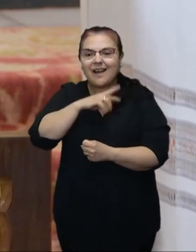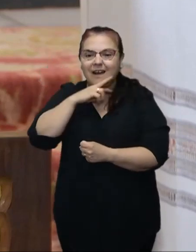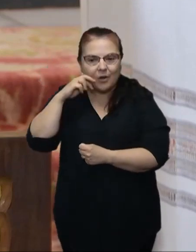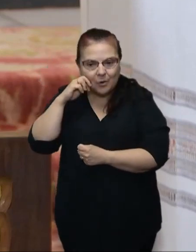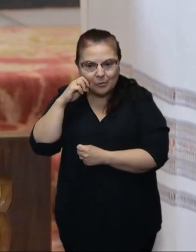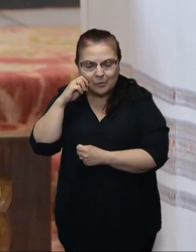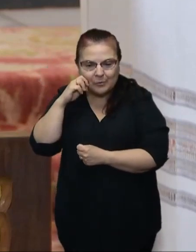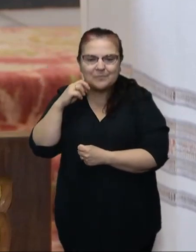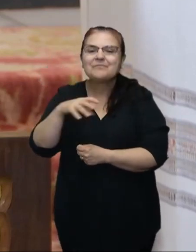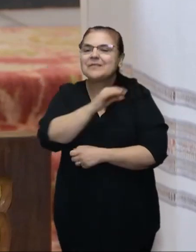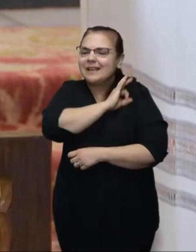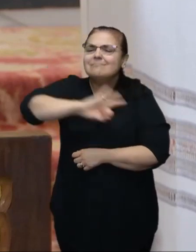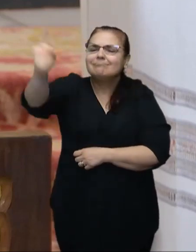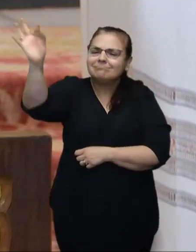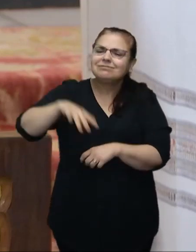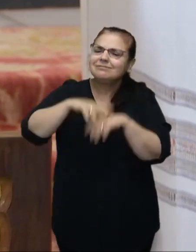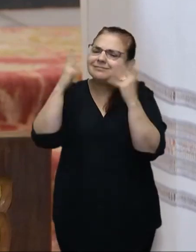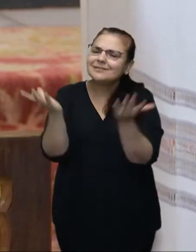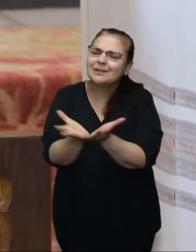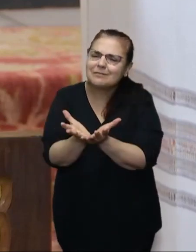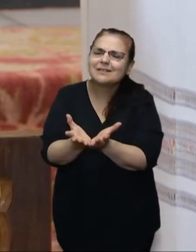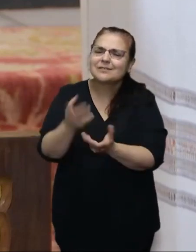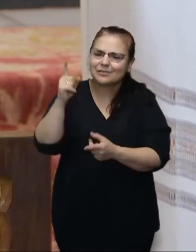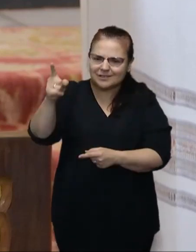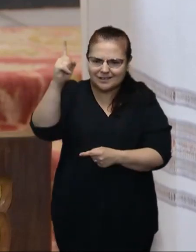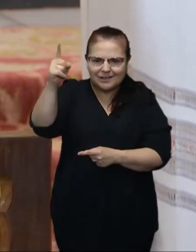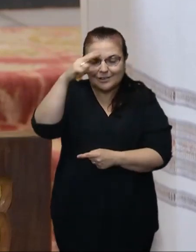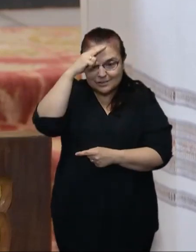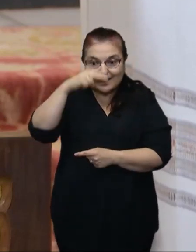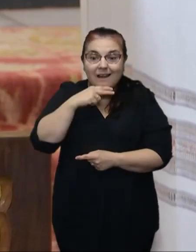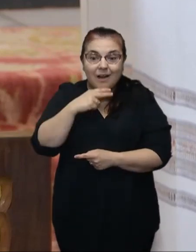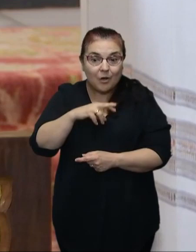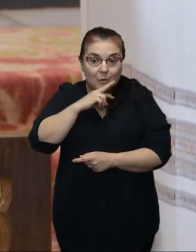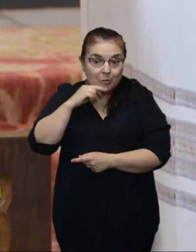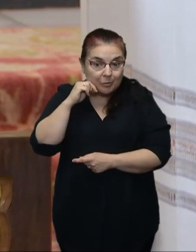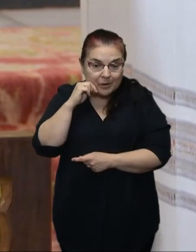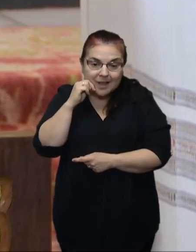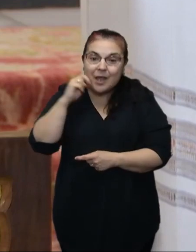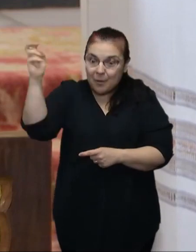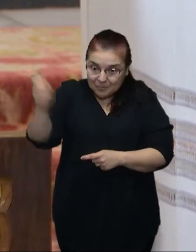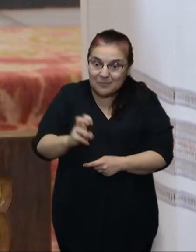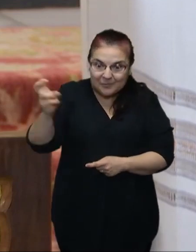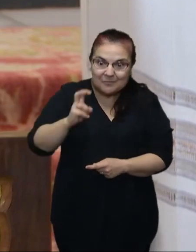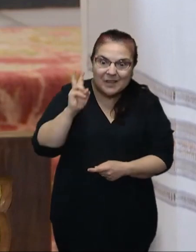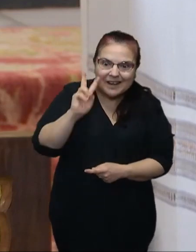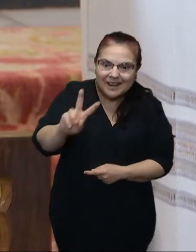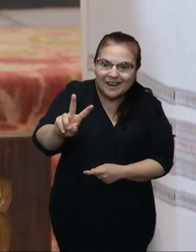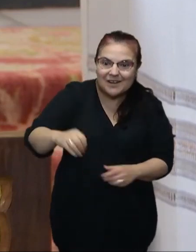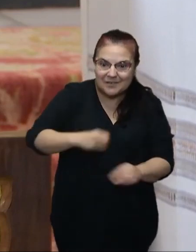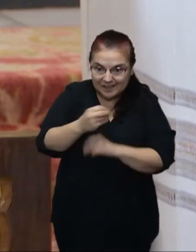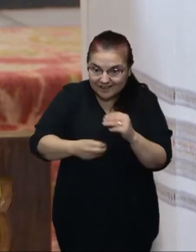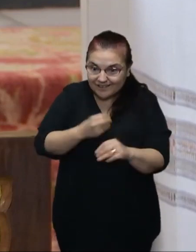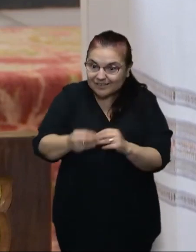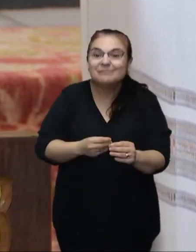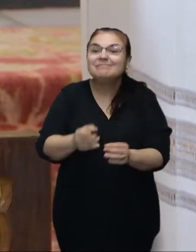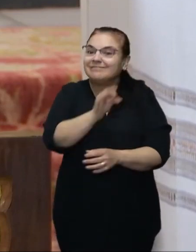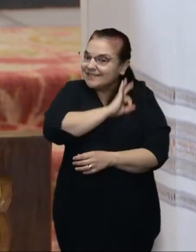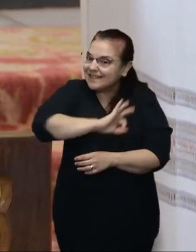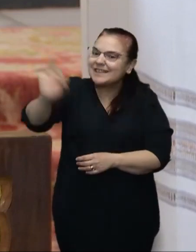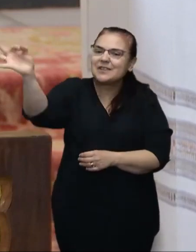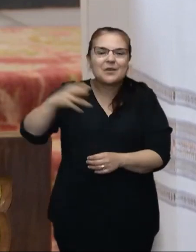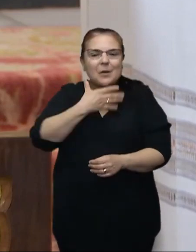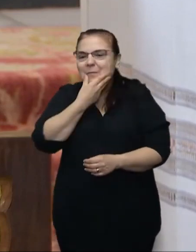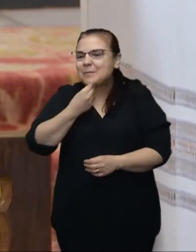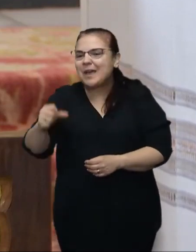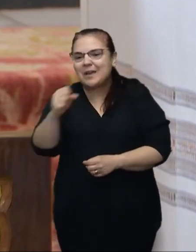universo está con nosotros. Nuestro alcázar es el Dios de Jacob. Venid a ver las obras del Señor, las